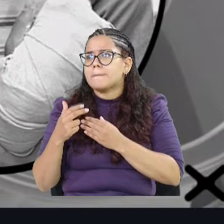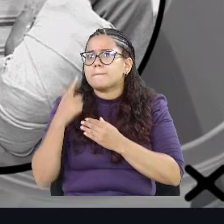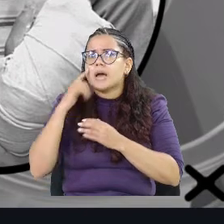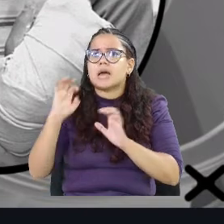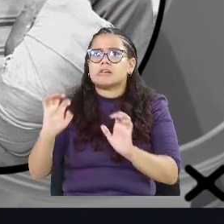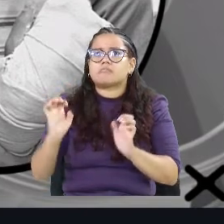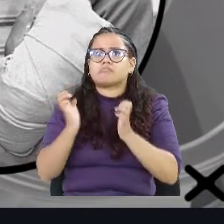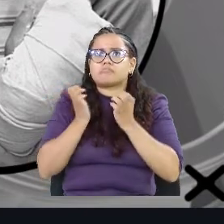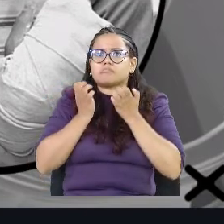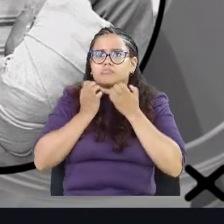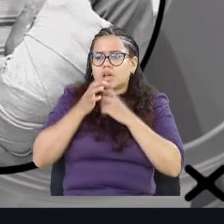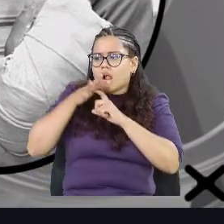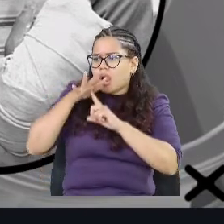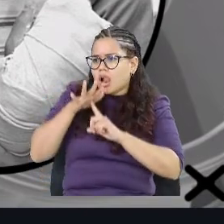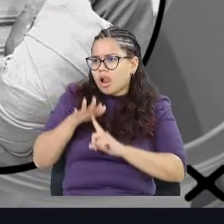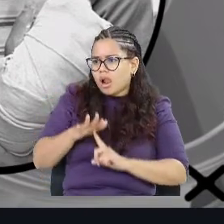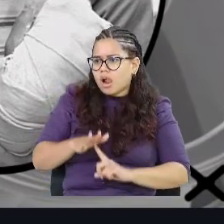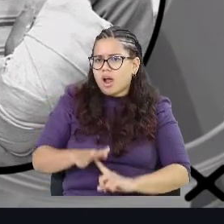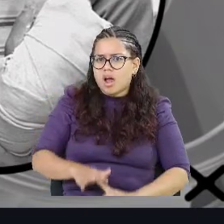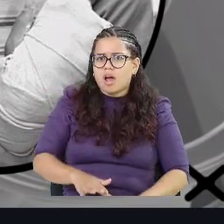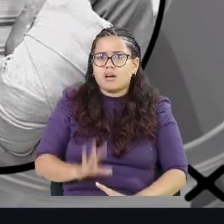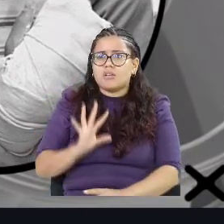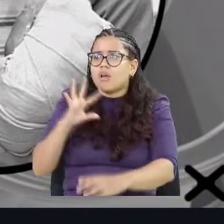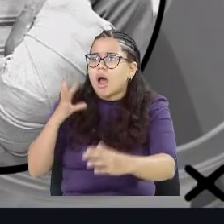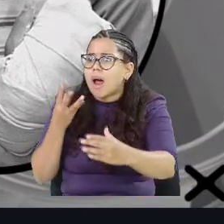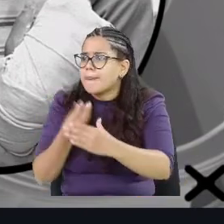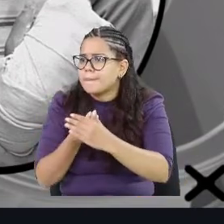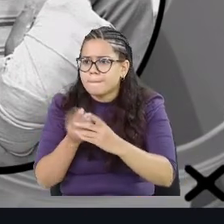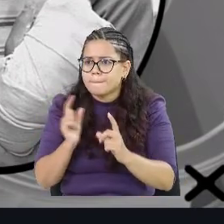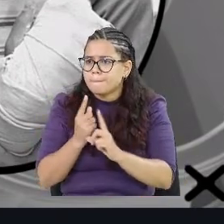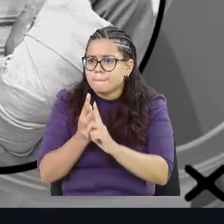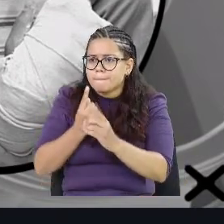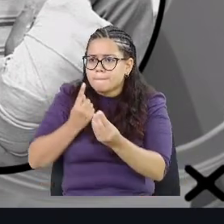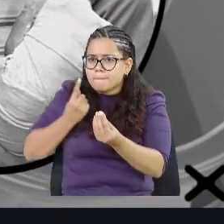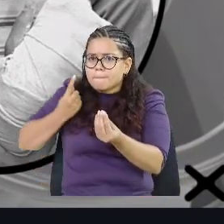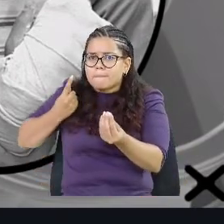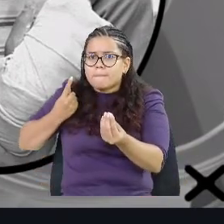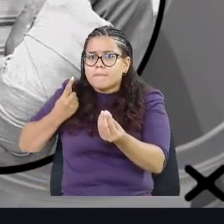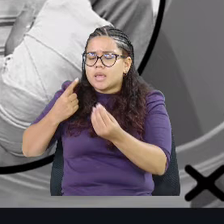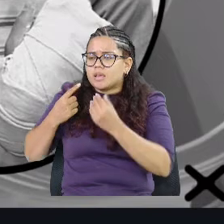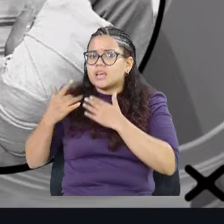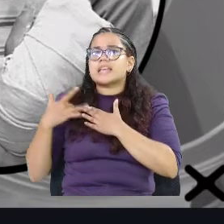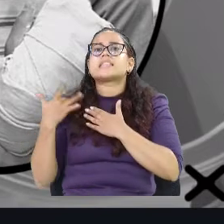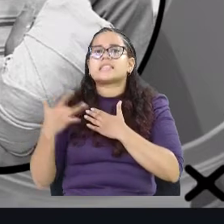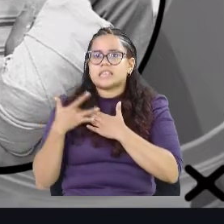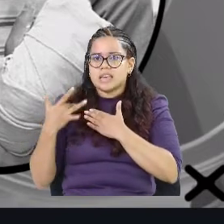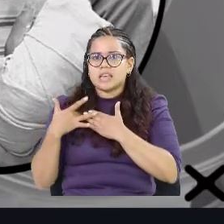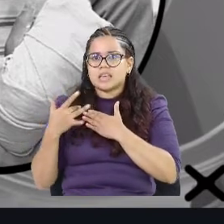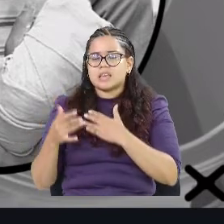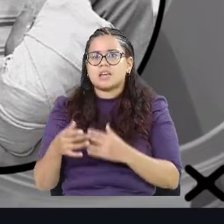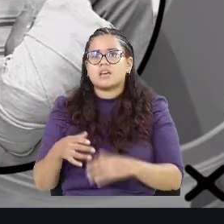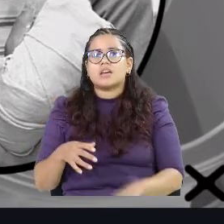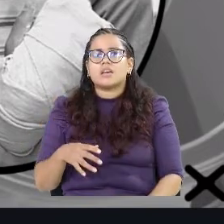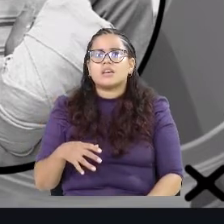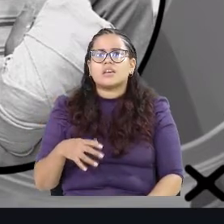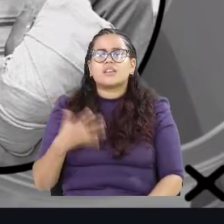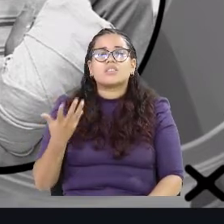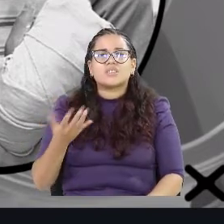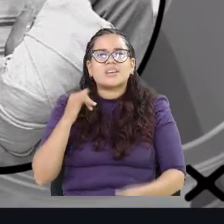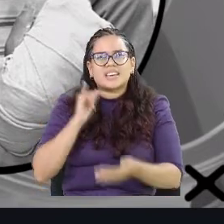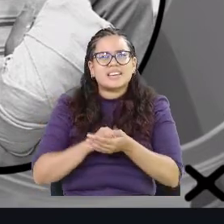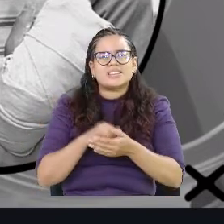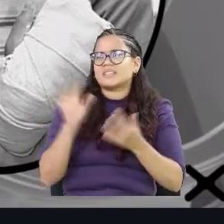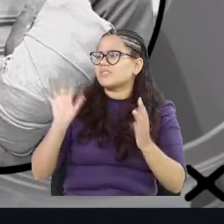se siente inferior, se siente de que ya no hace parte de ese grupo. Y eso es lo que ExoIdentify también quiere